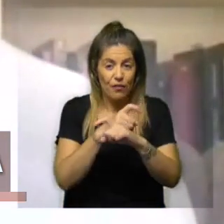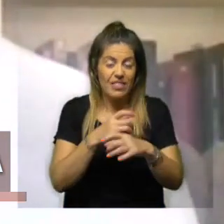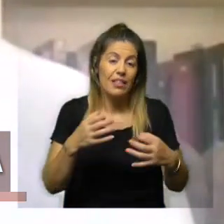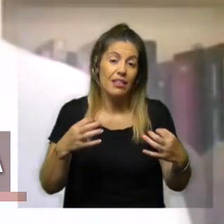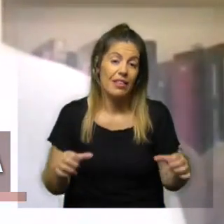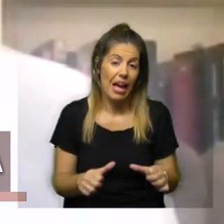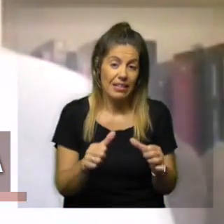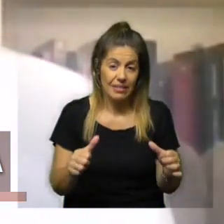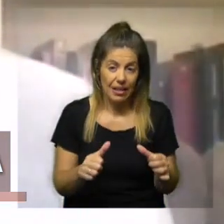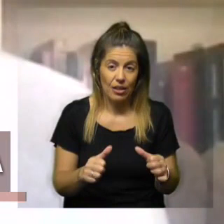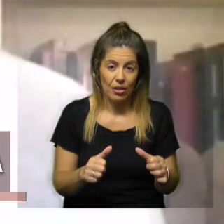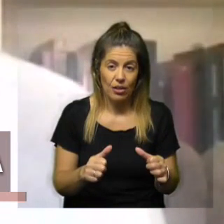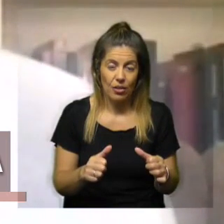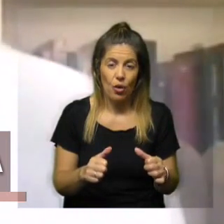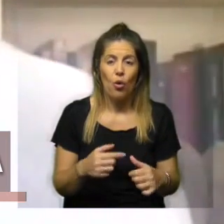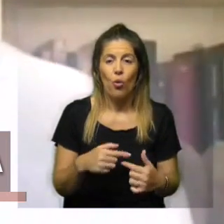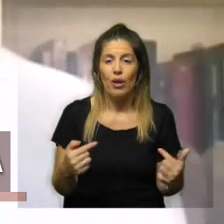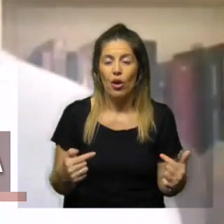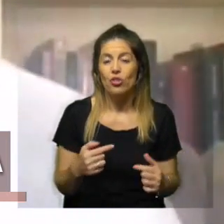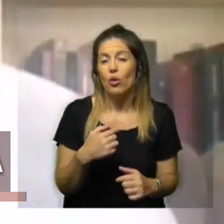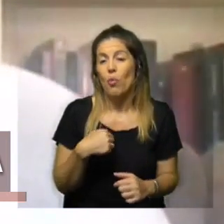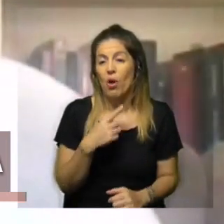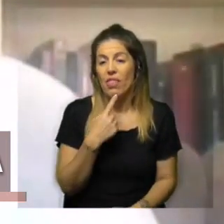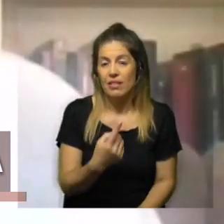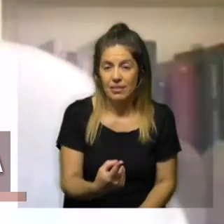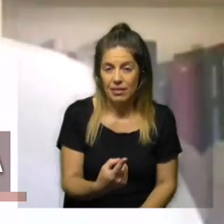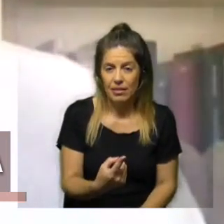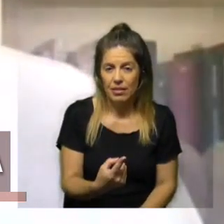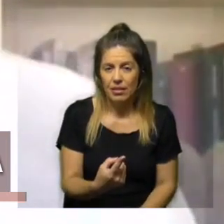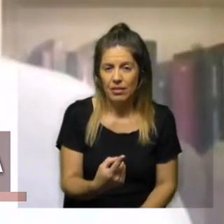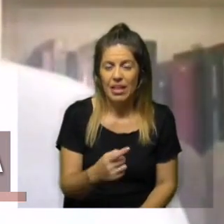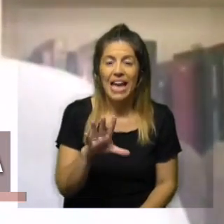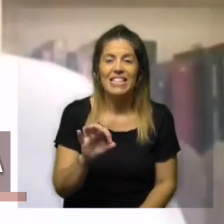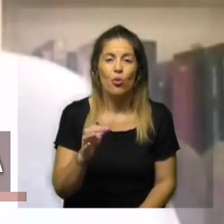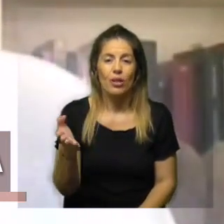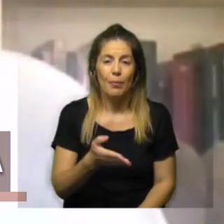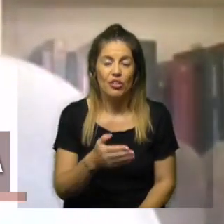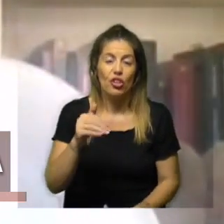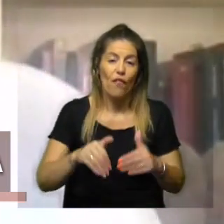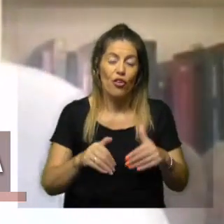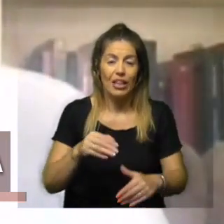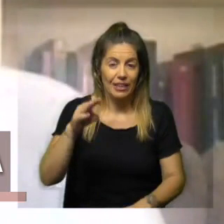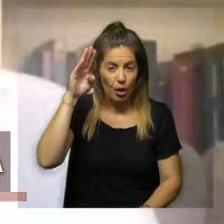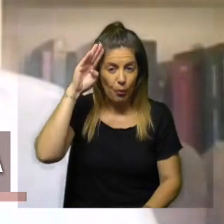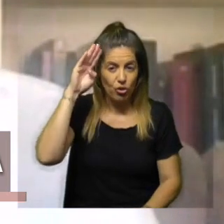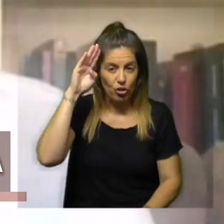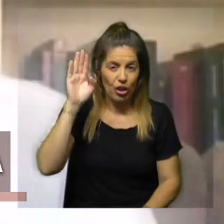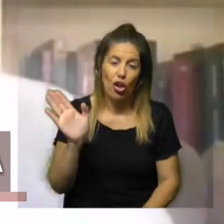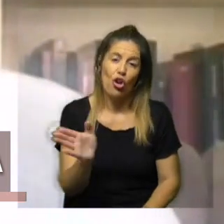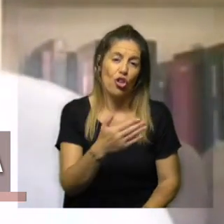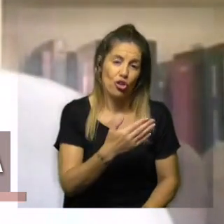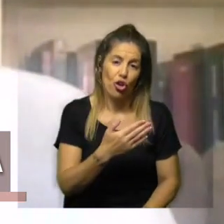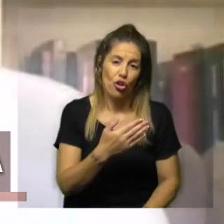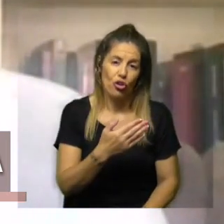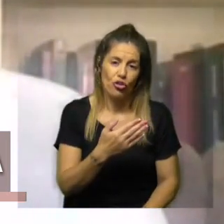realizar. Una cosa que uno puede decir es el 50% de votantes de Bolsonaro no son todos los